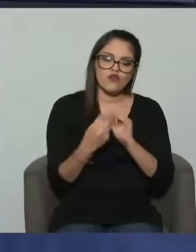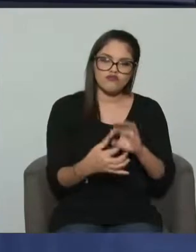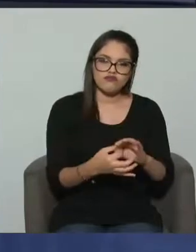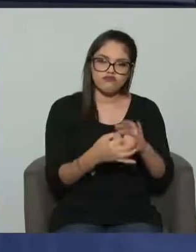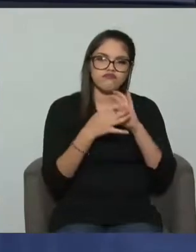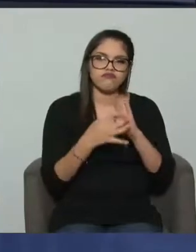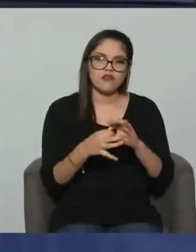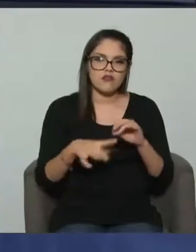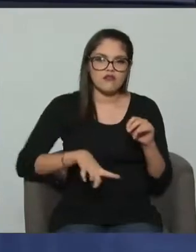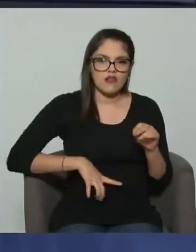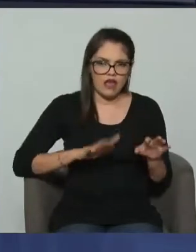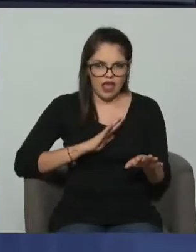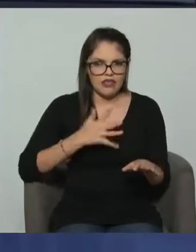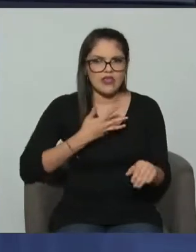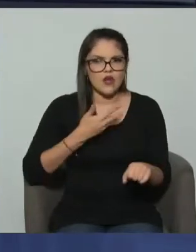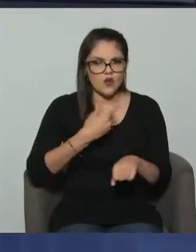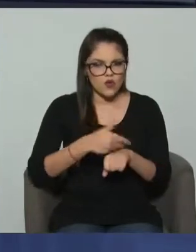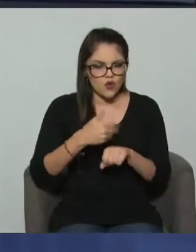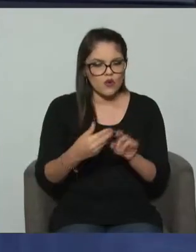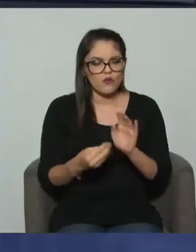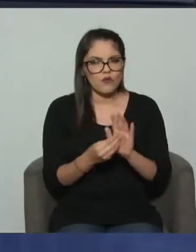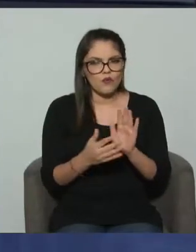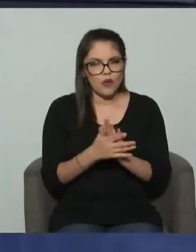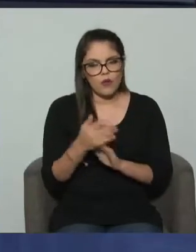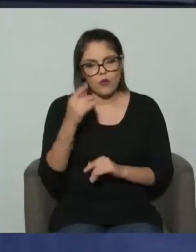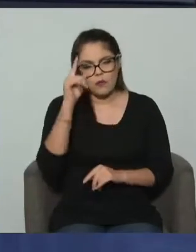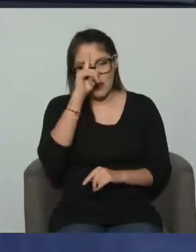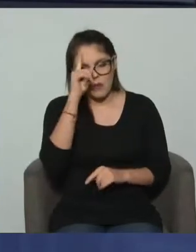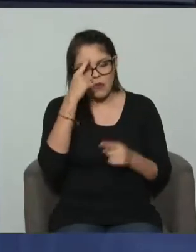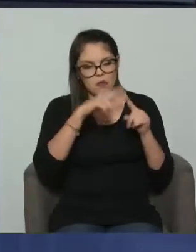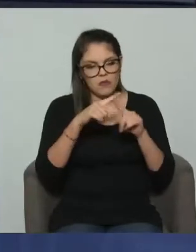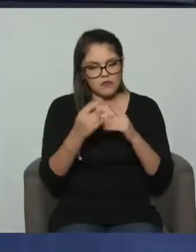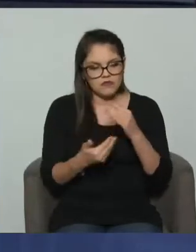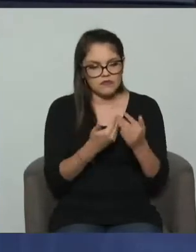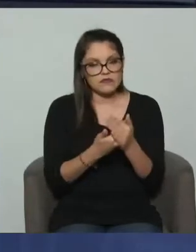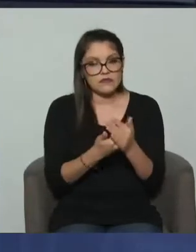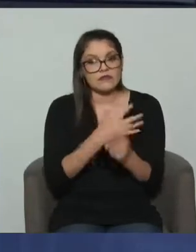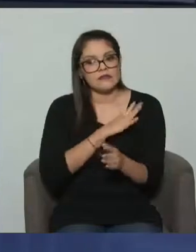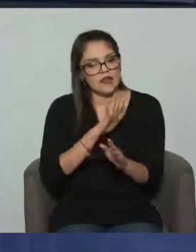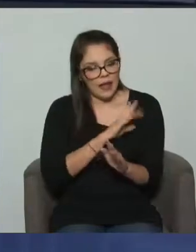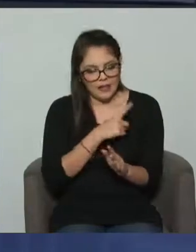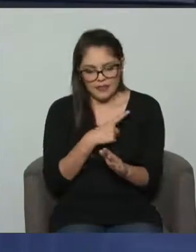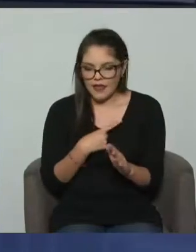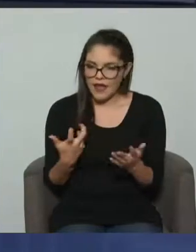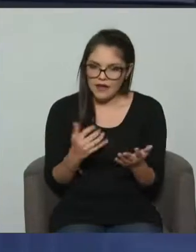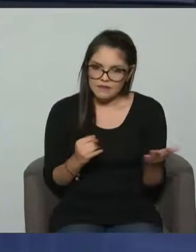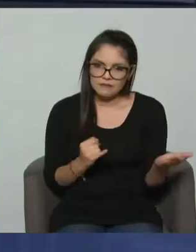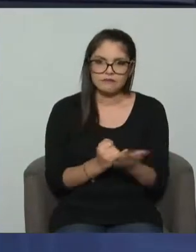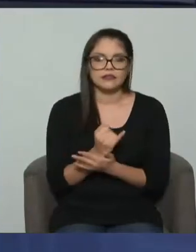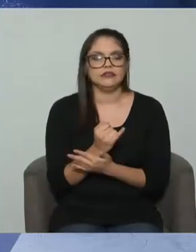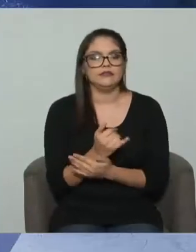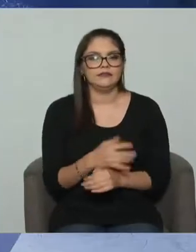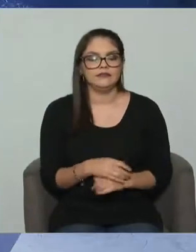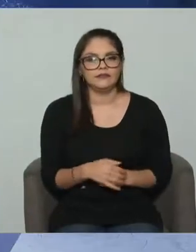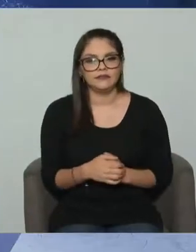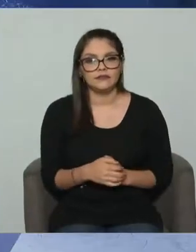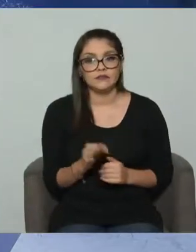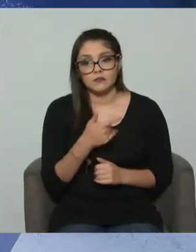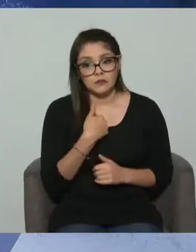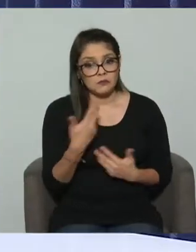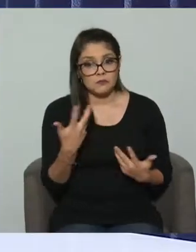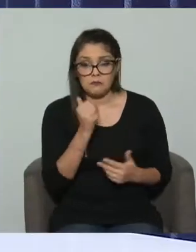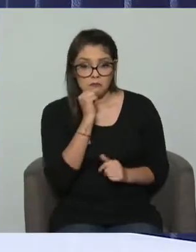hay estadísticas, hay propuestas, entonces creo que ahora es dar el paso a la acción, que eso me parece que es fundamental. No, y si no nos